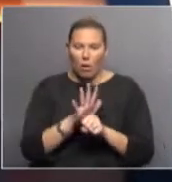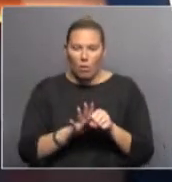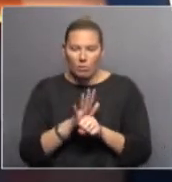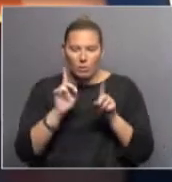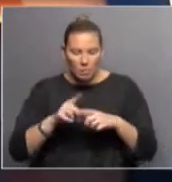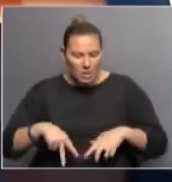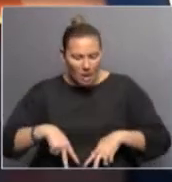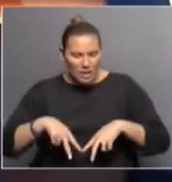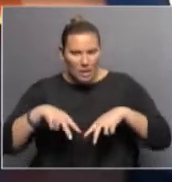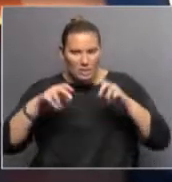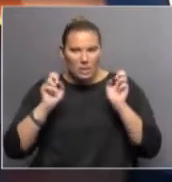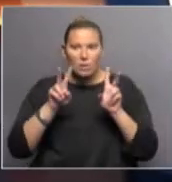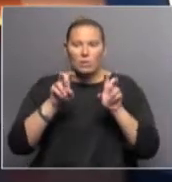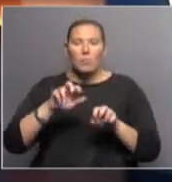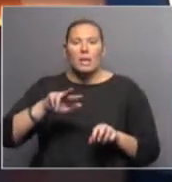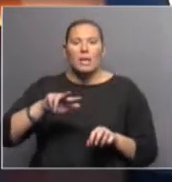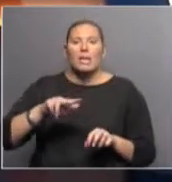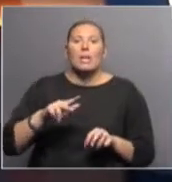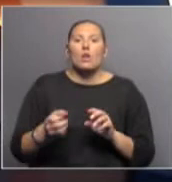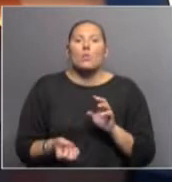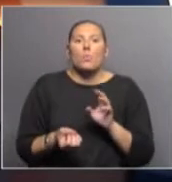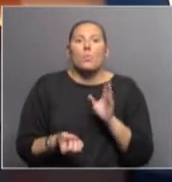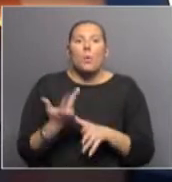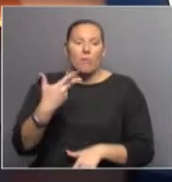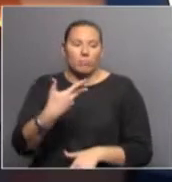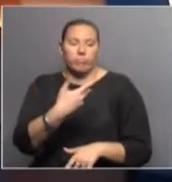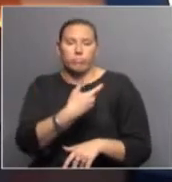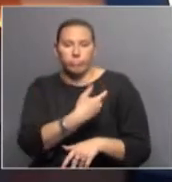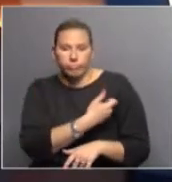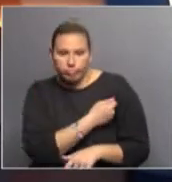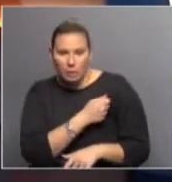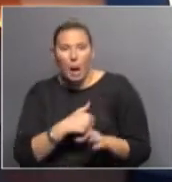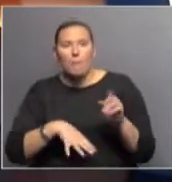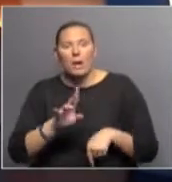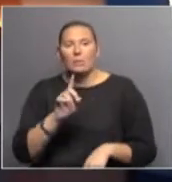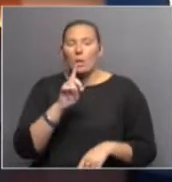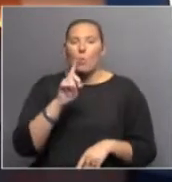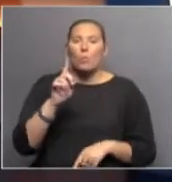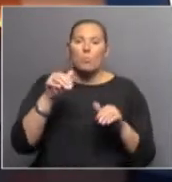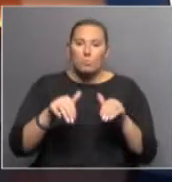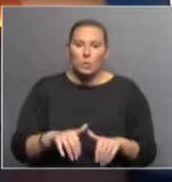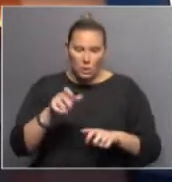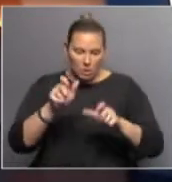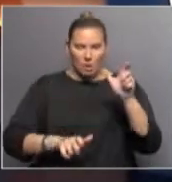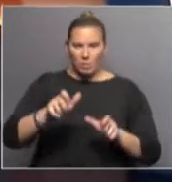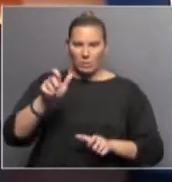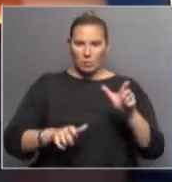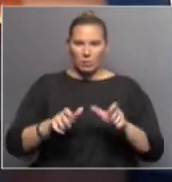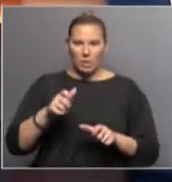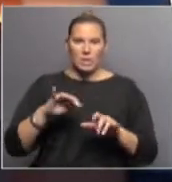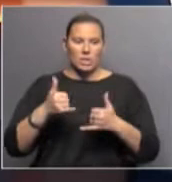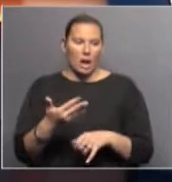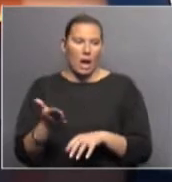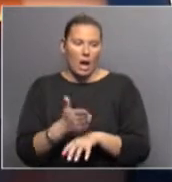lo relacionado con la aplicación de una nueva dosis de vacunas a más de 1 millón de uruguayas y uruguayos inmunizados